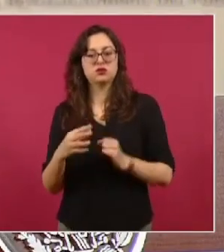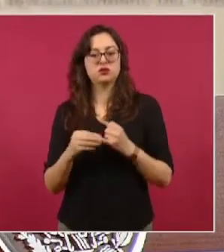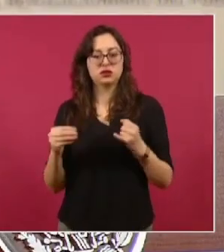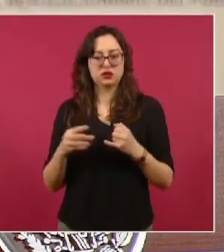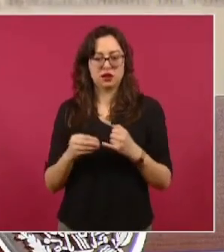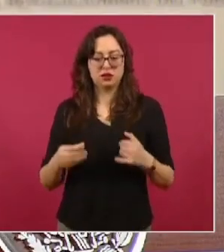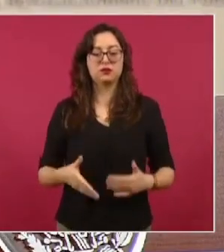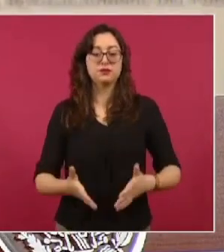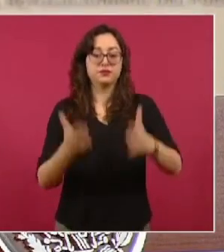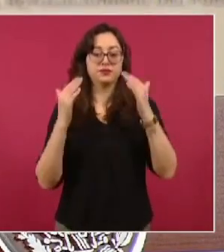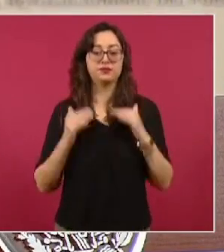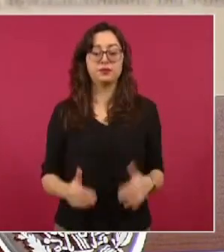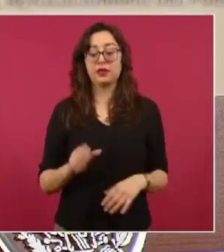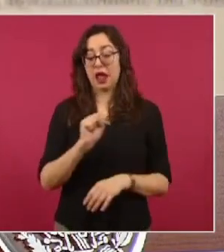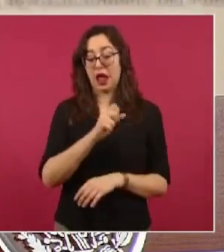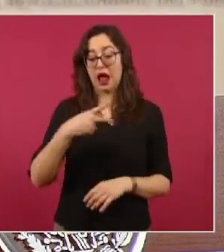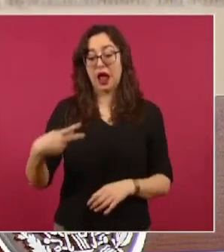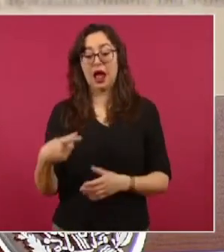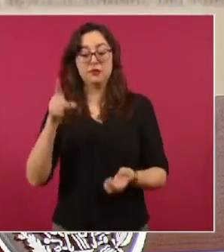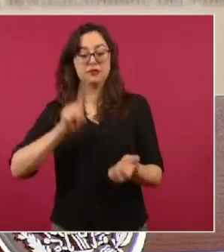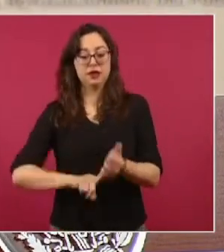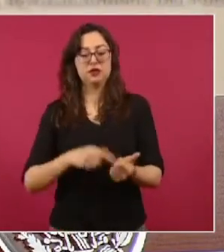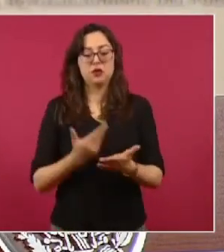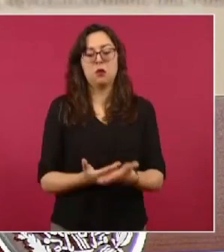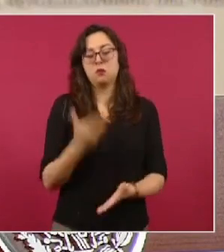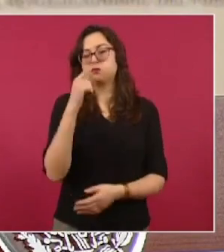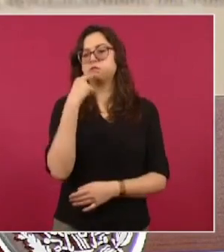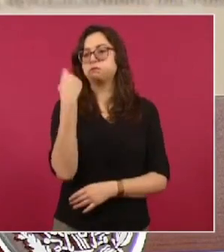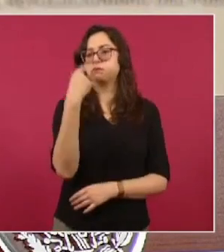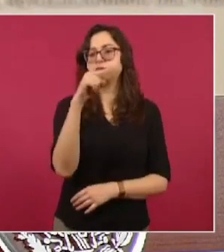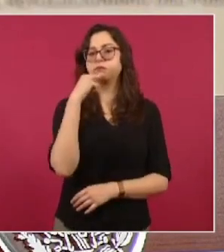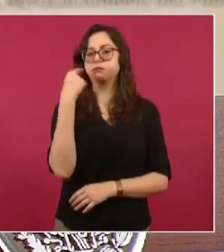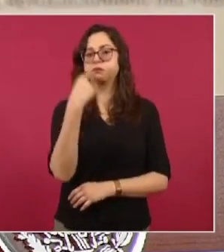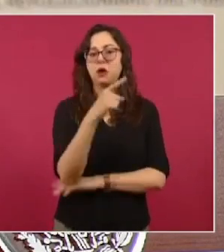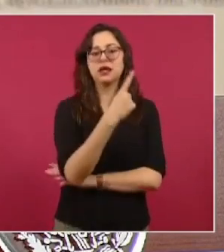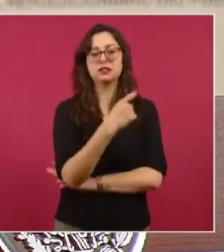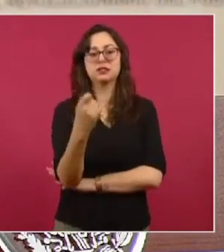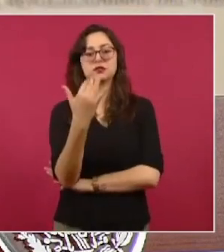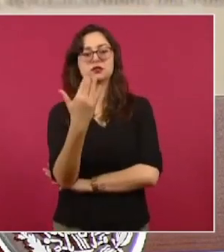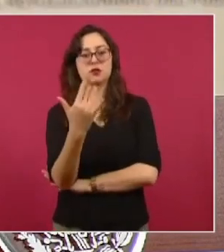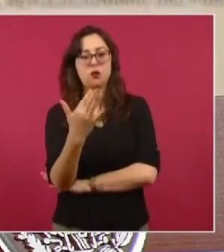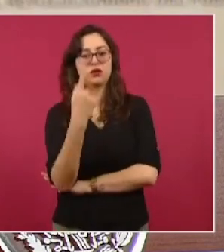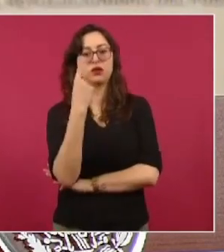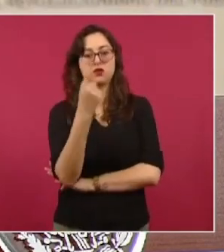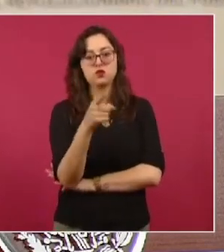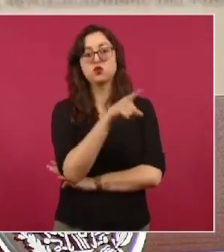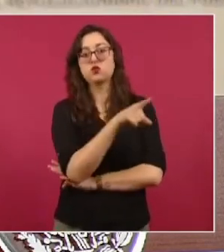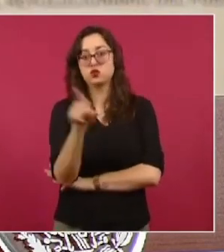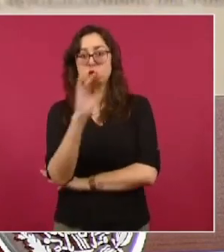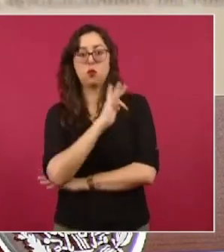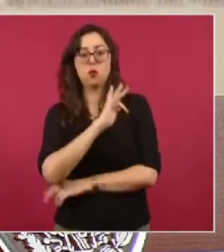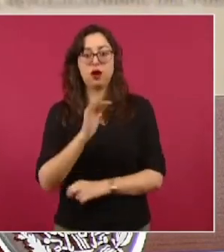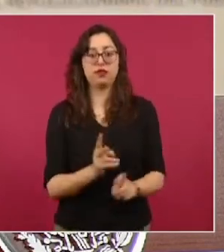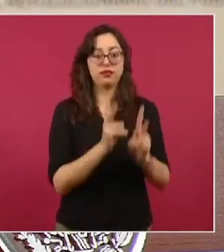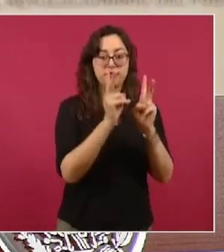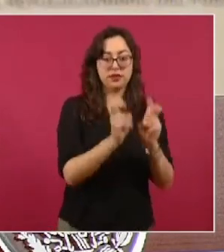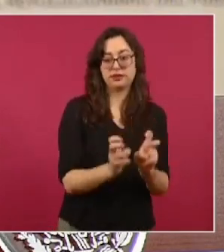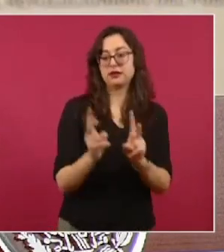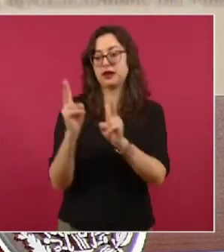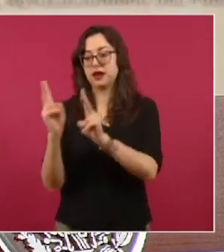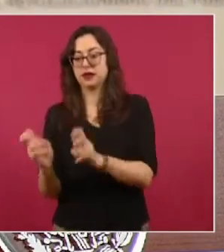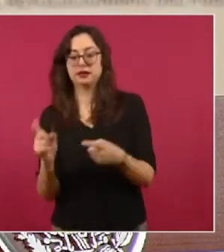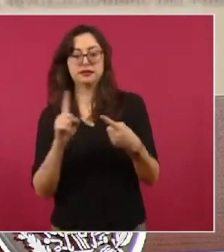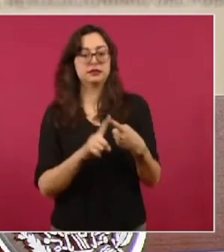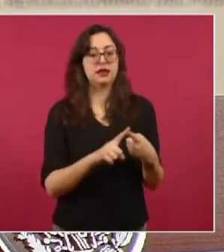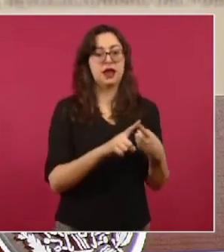quejas y denuncias la semana pasada a través de la app del Litro por Litro, que recuerden, la pueden descargar de manera gratuita en Android y en